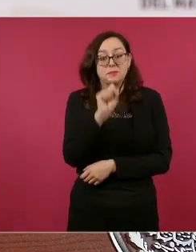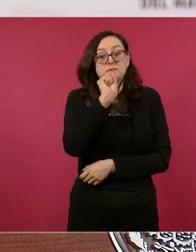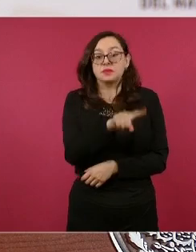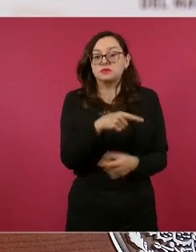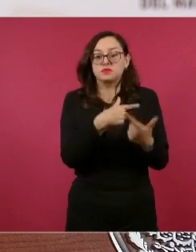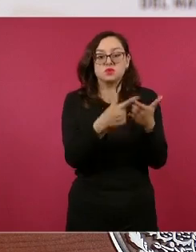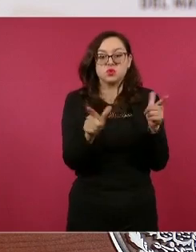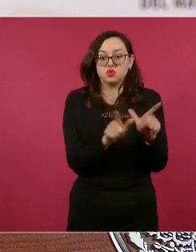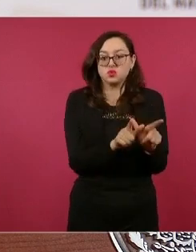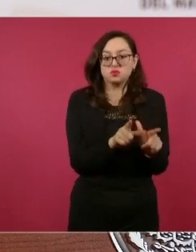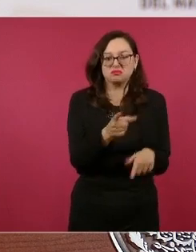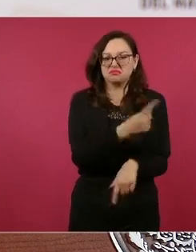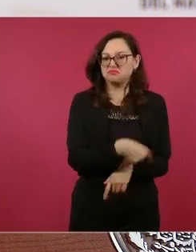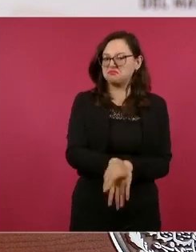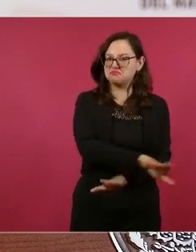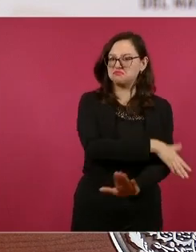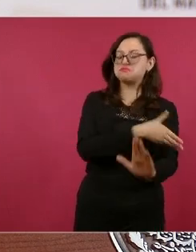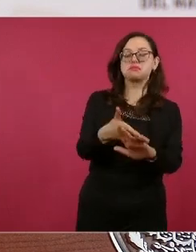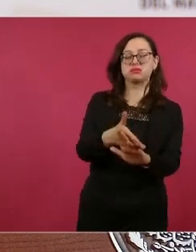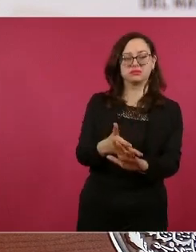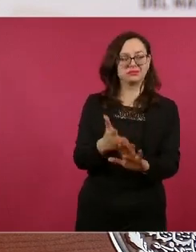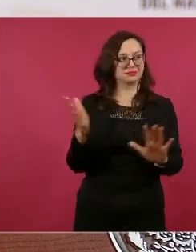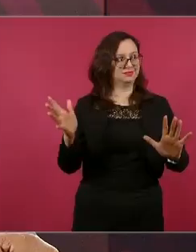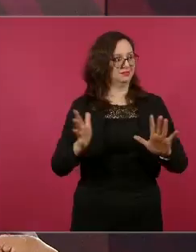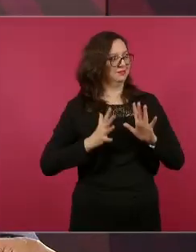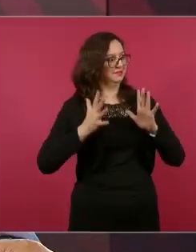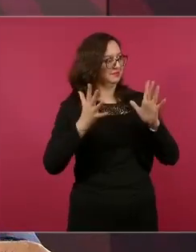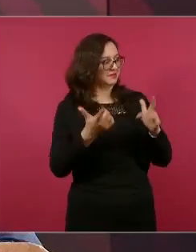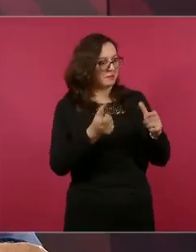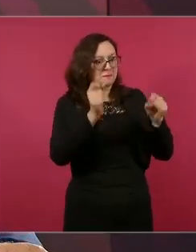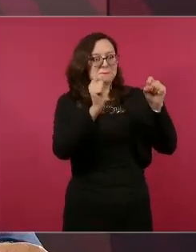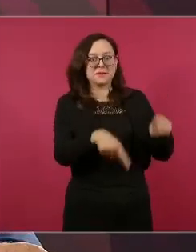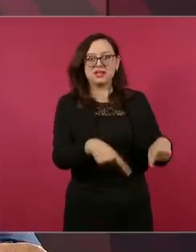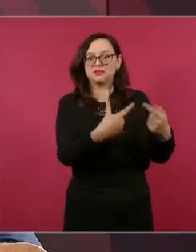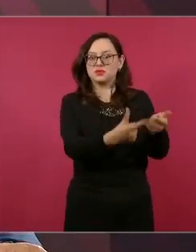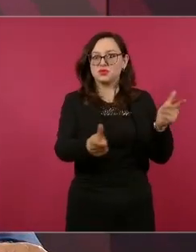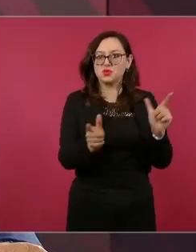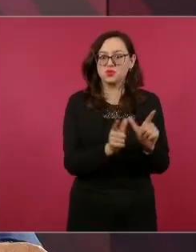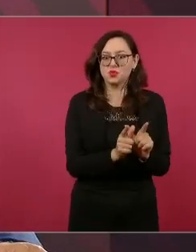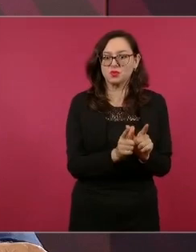cuando se requería unidad nacional.